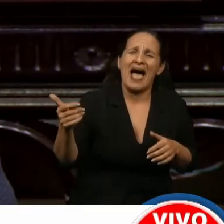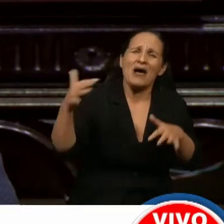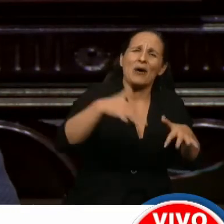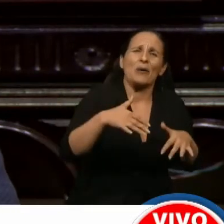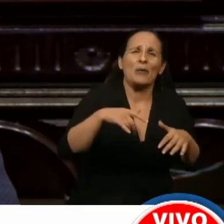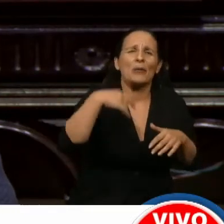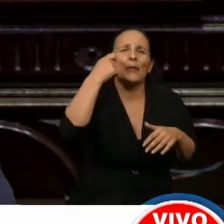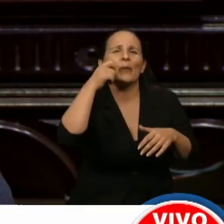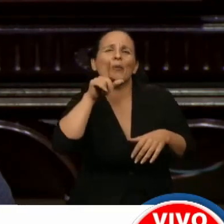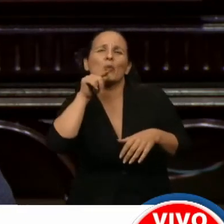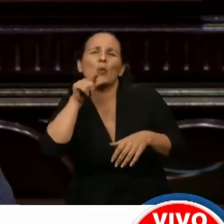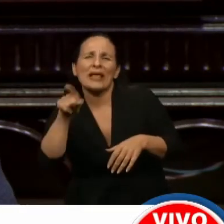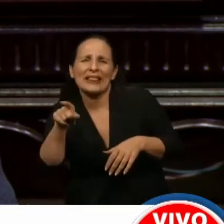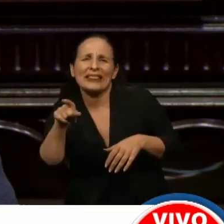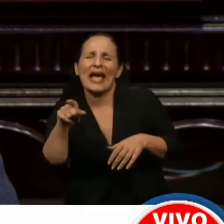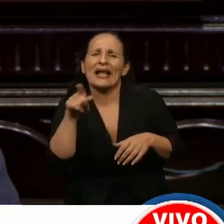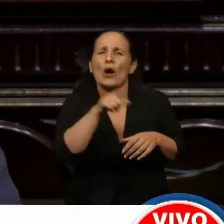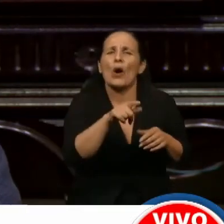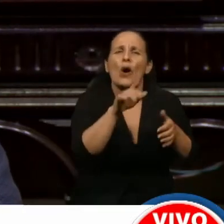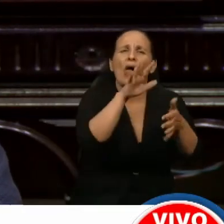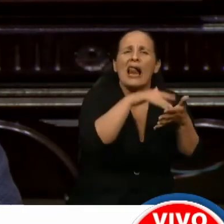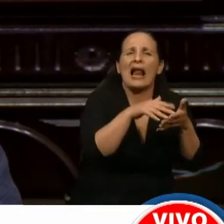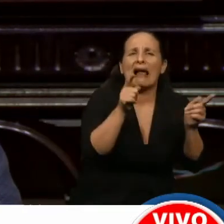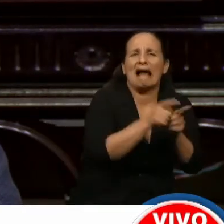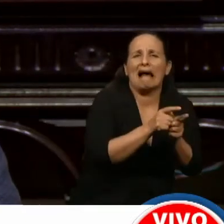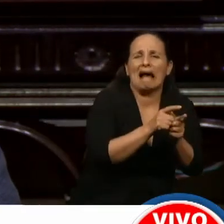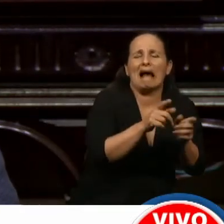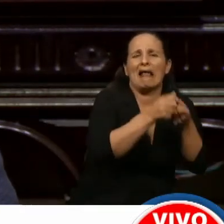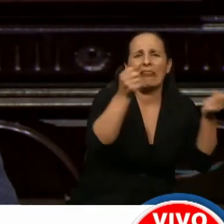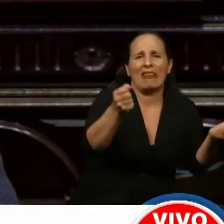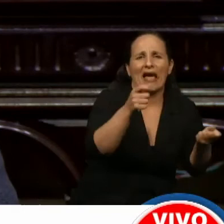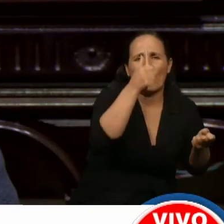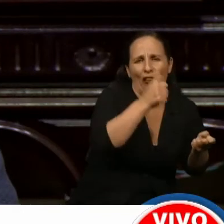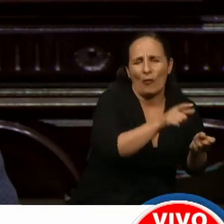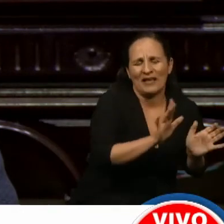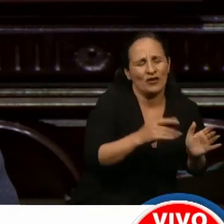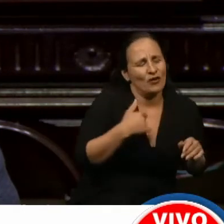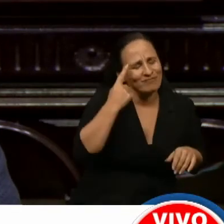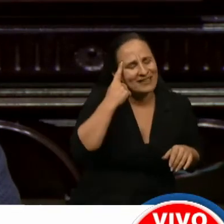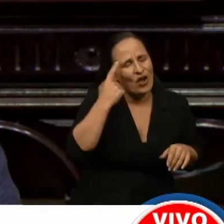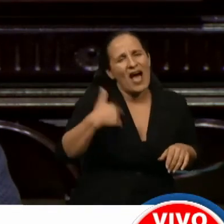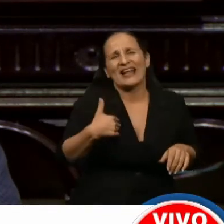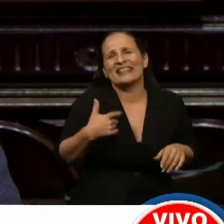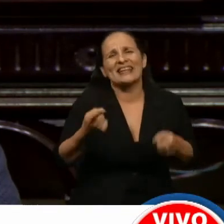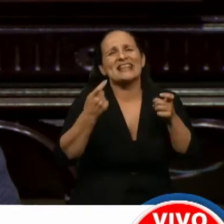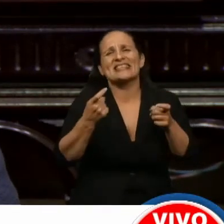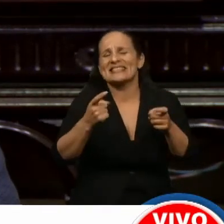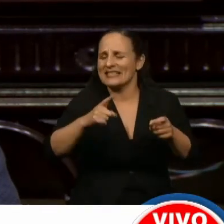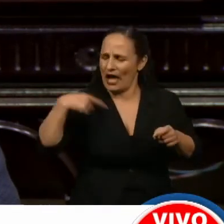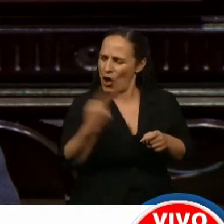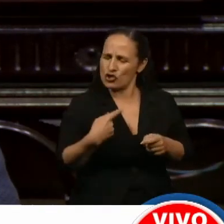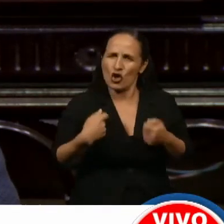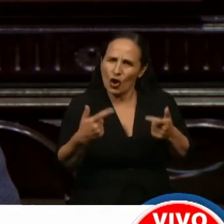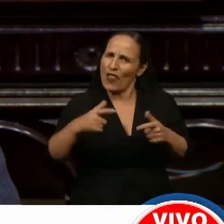un videito para Twitter o para un párrafo de algún columnista de los domingos. Creo que la Argentina necesita lo mejor de